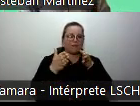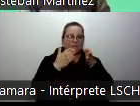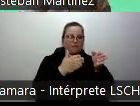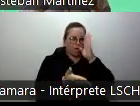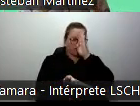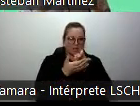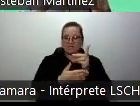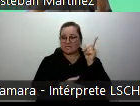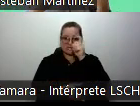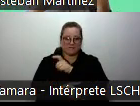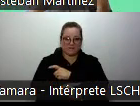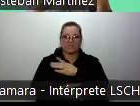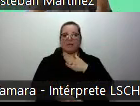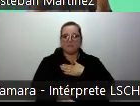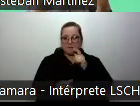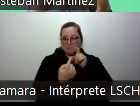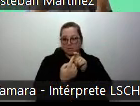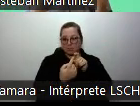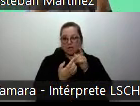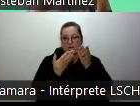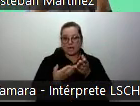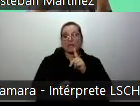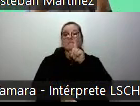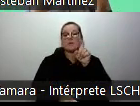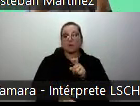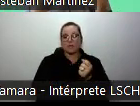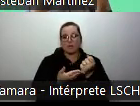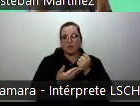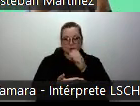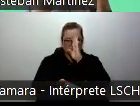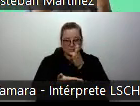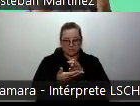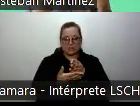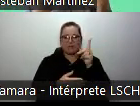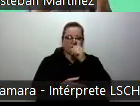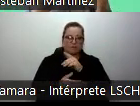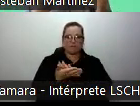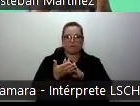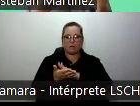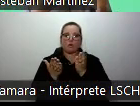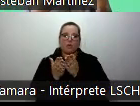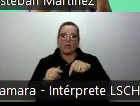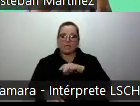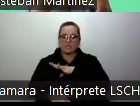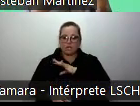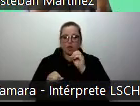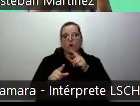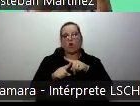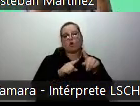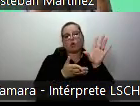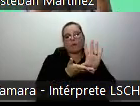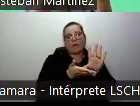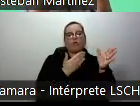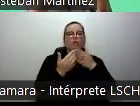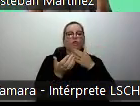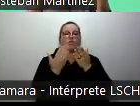difíciles personalmente a mí esta pregunta me ayudado a tomar decisiones muy difíciles como si estudiar en chile o en el extranjero qué carrera estudiar Dónde